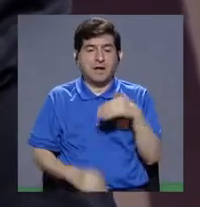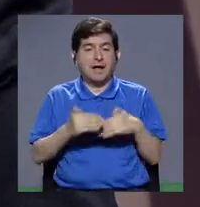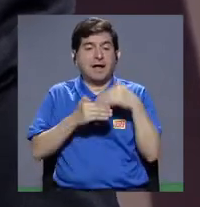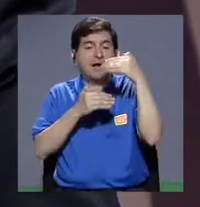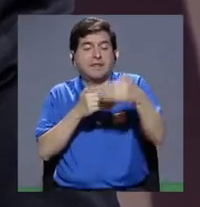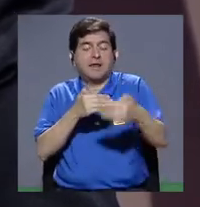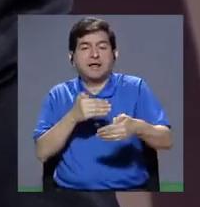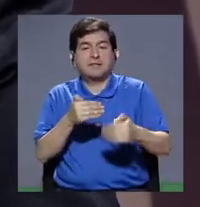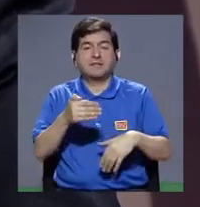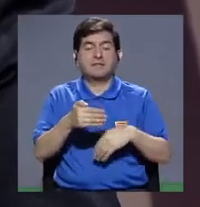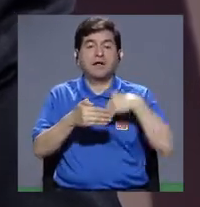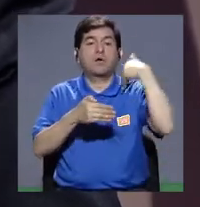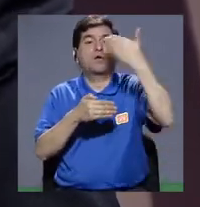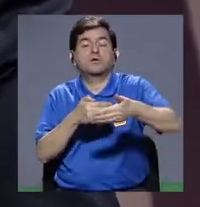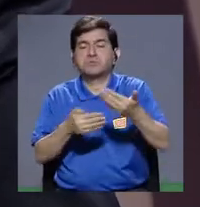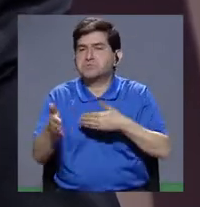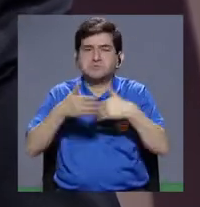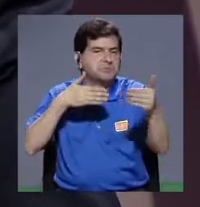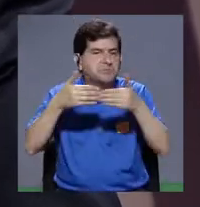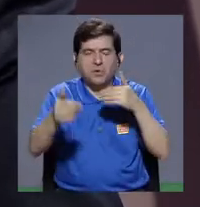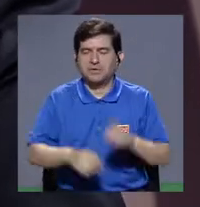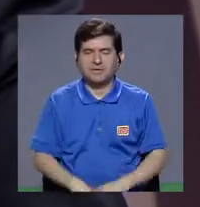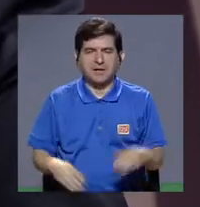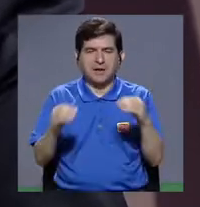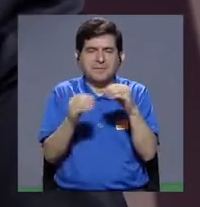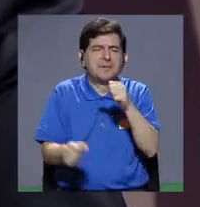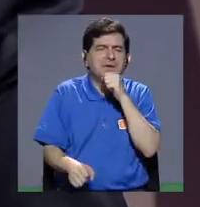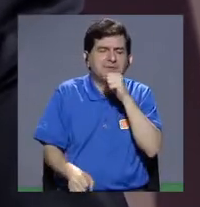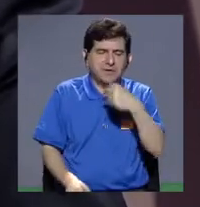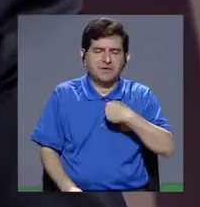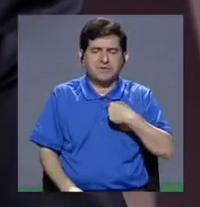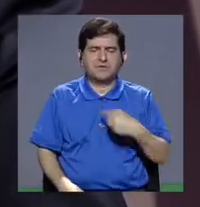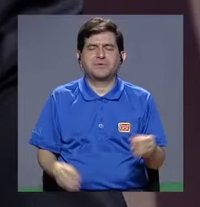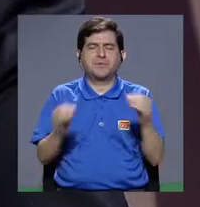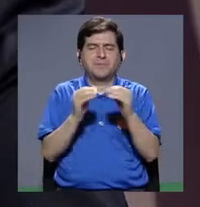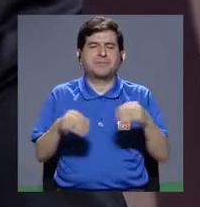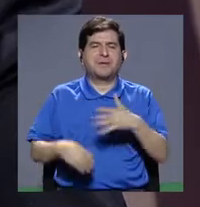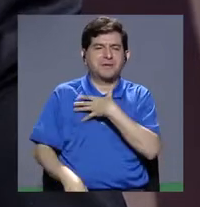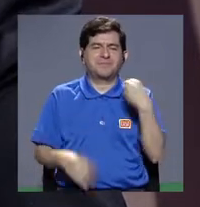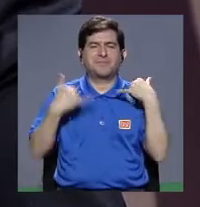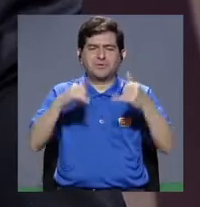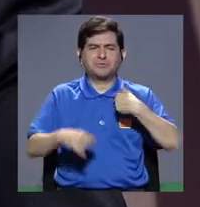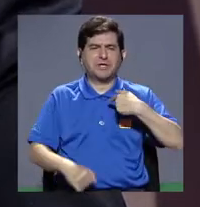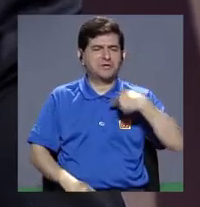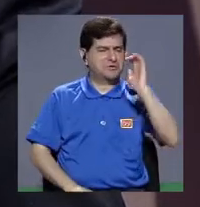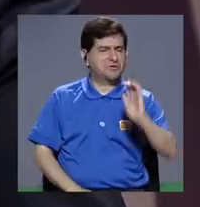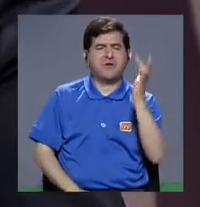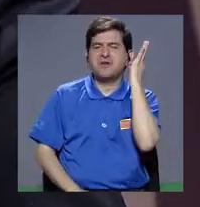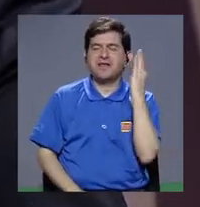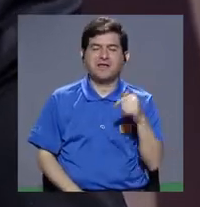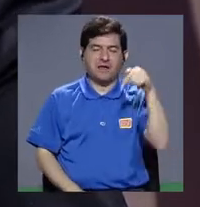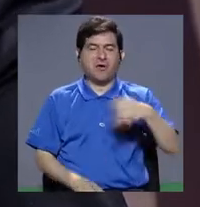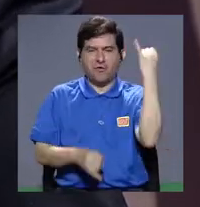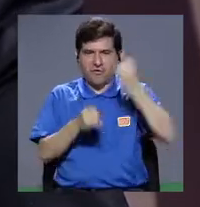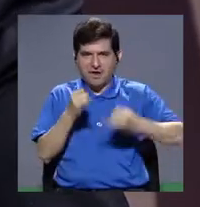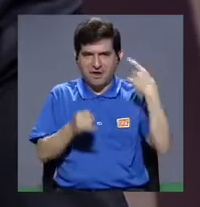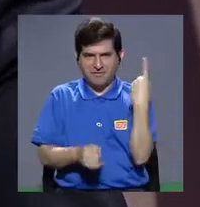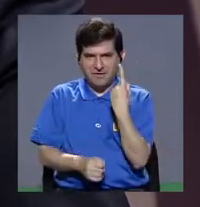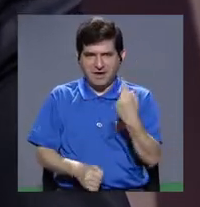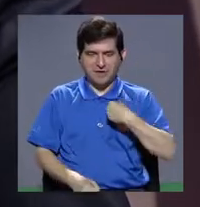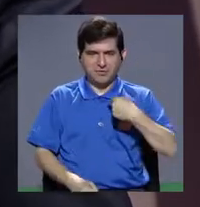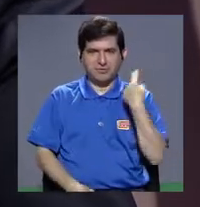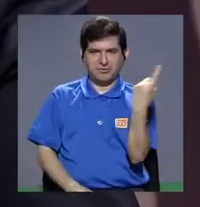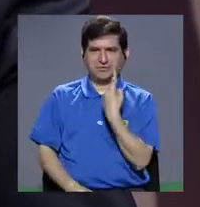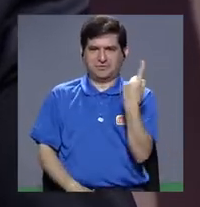va adelante y el que va después ya no me importa entre más vieja más me gusta jugar soy una chiquilla hoy siempre es el final por